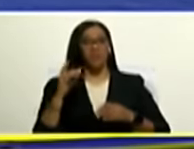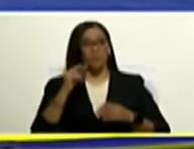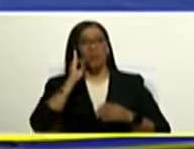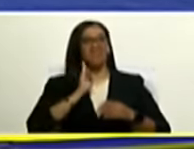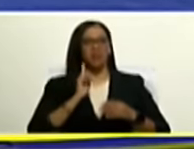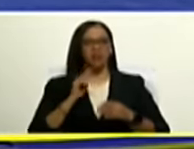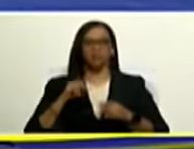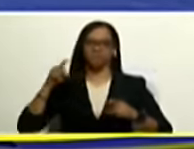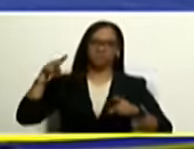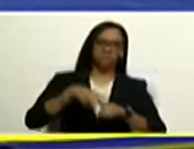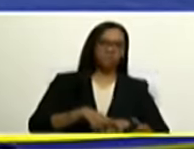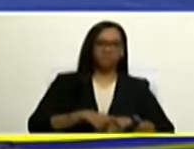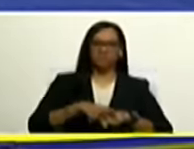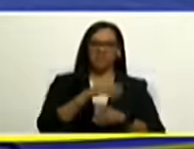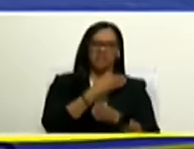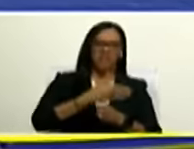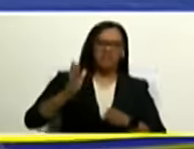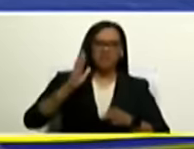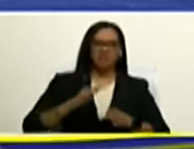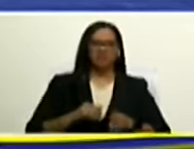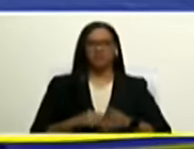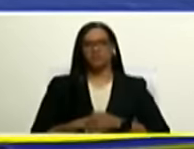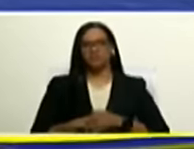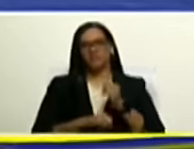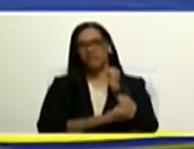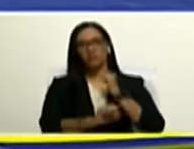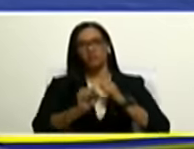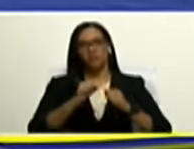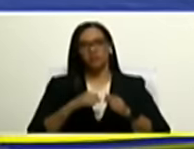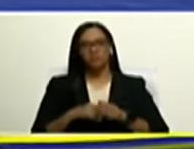perseguidos, execrados, lanzados al ostracismo.